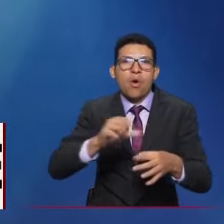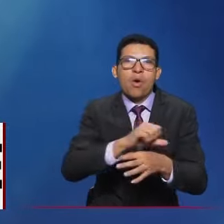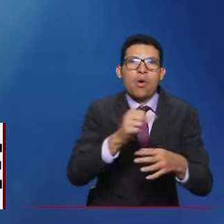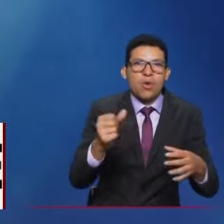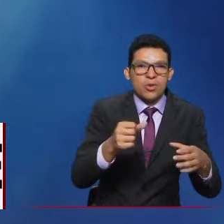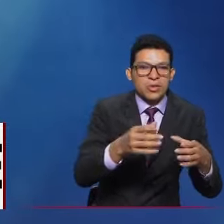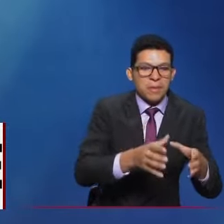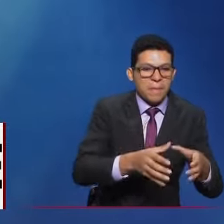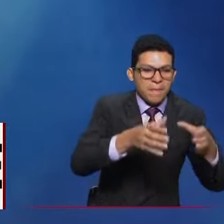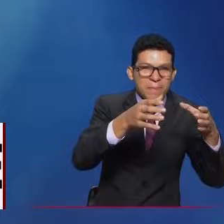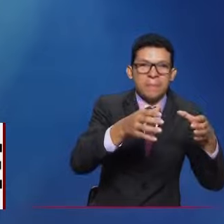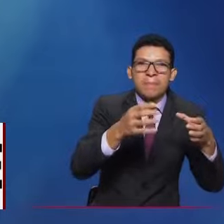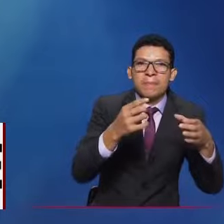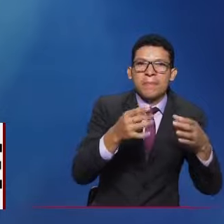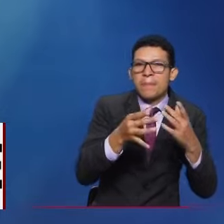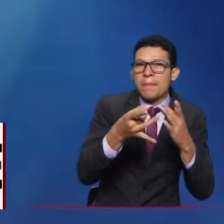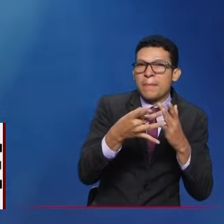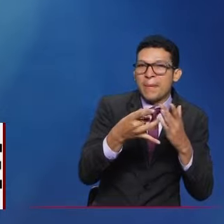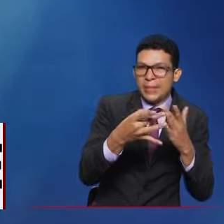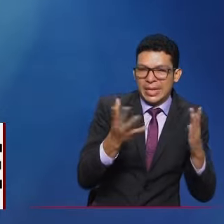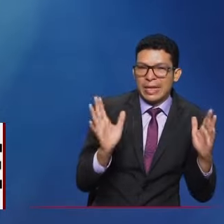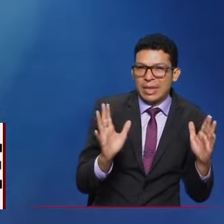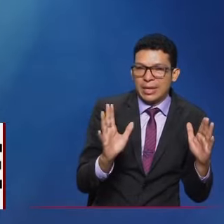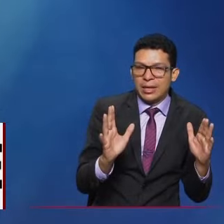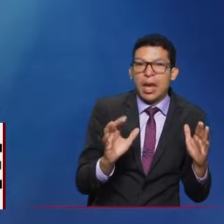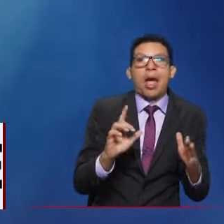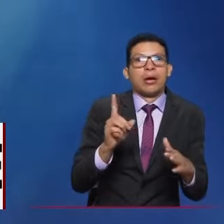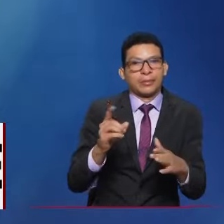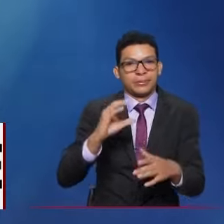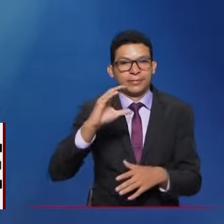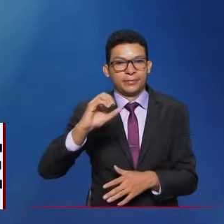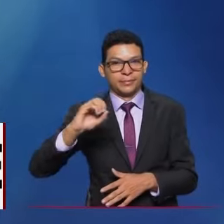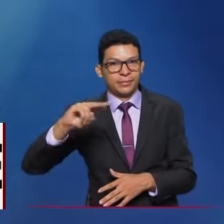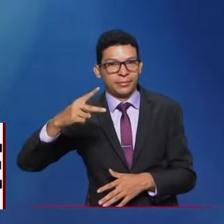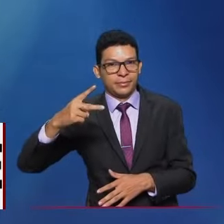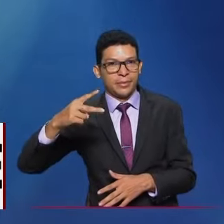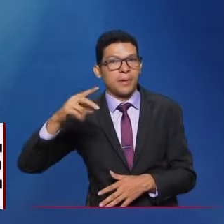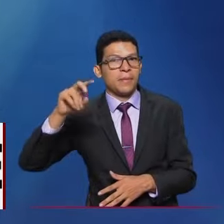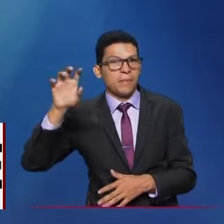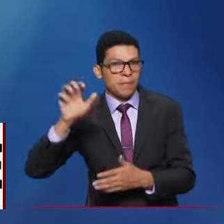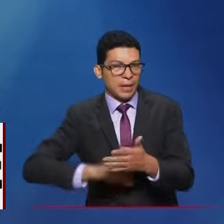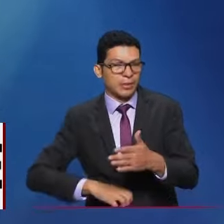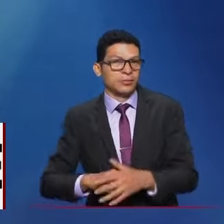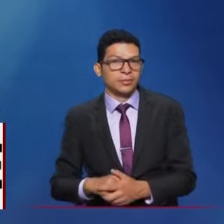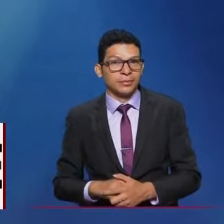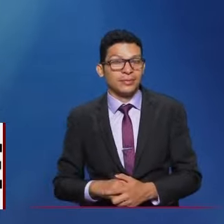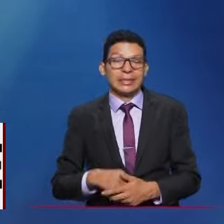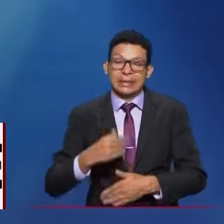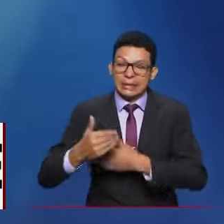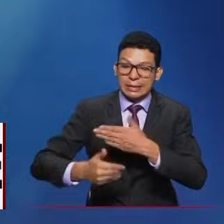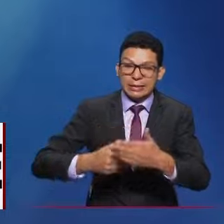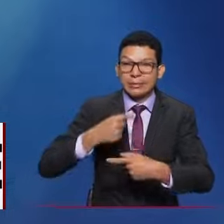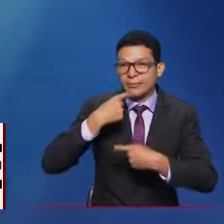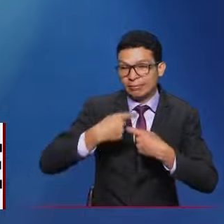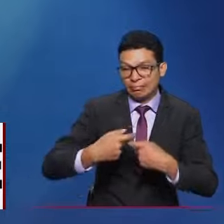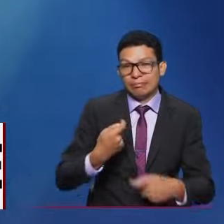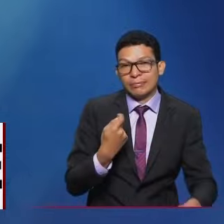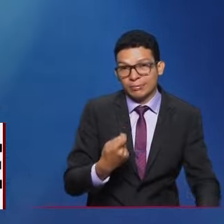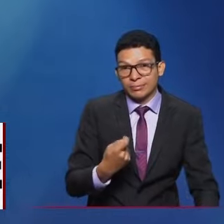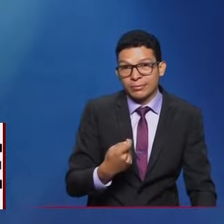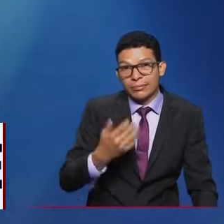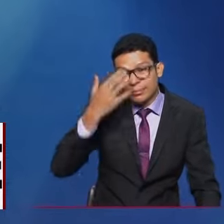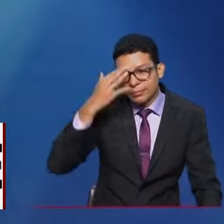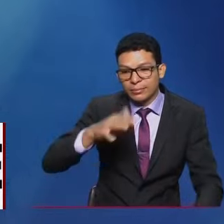etcétera. Y todo eso contribuye a descarbonizar una economía. Es un proceso muy complicado porque literalmente son todas